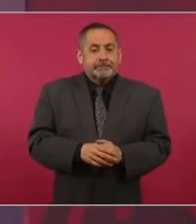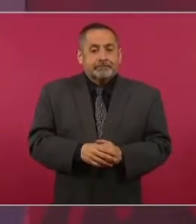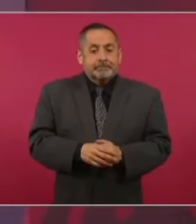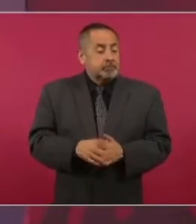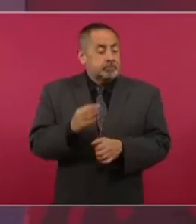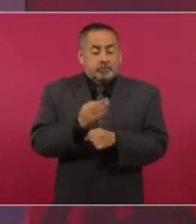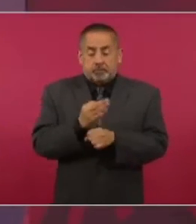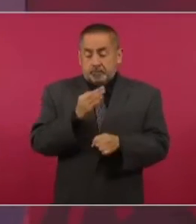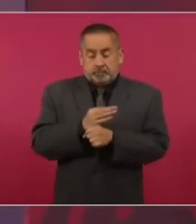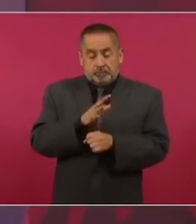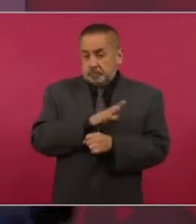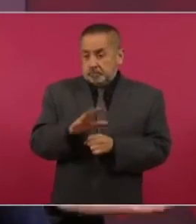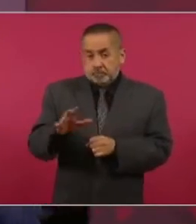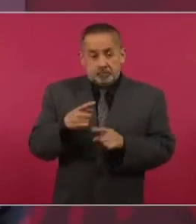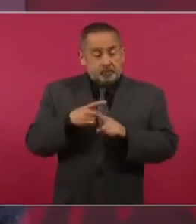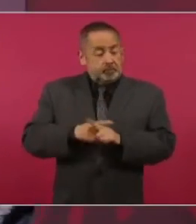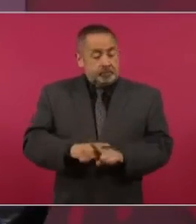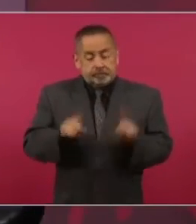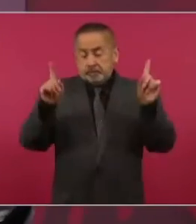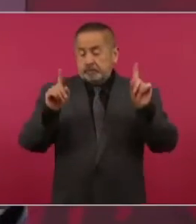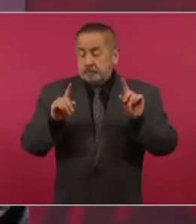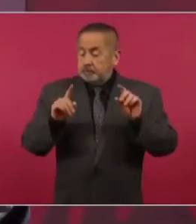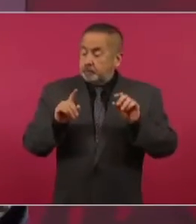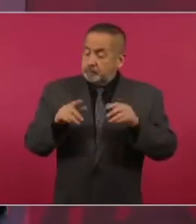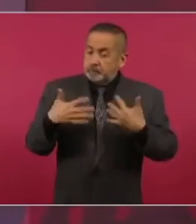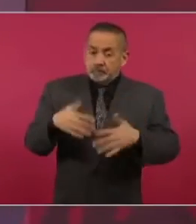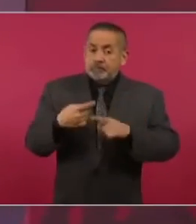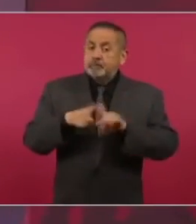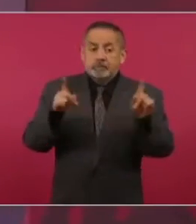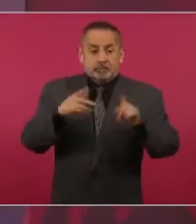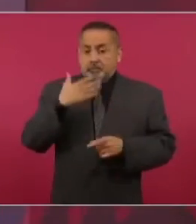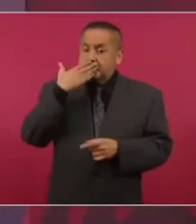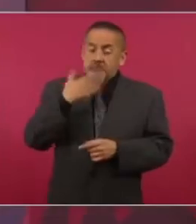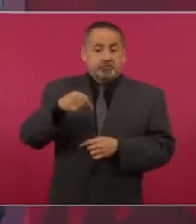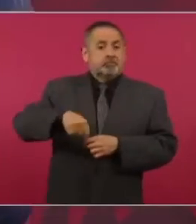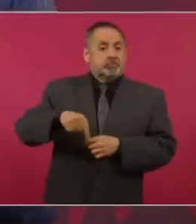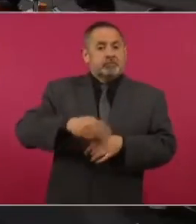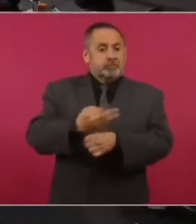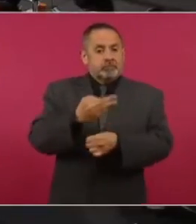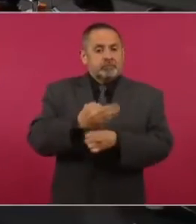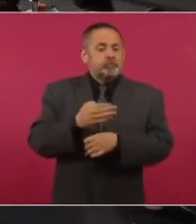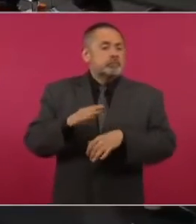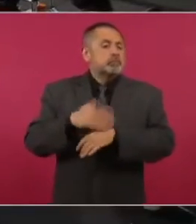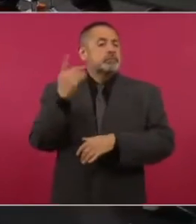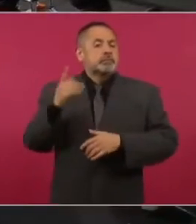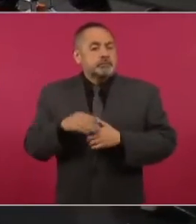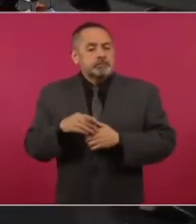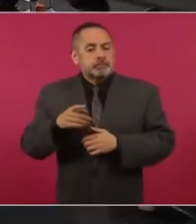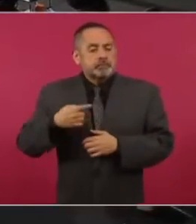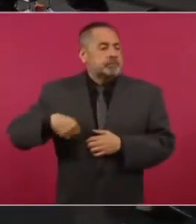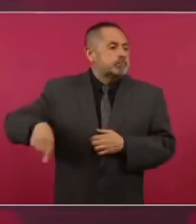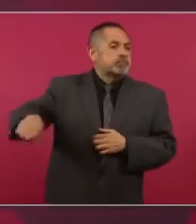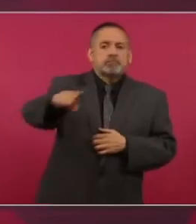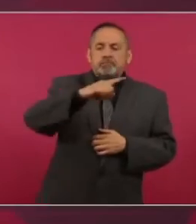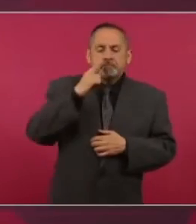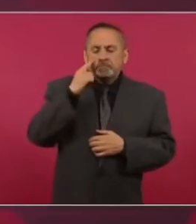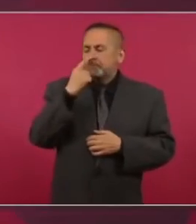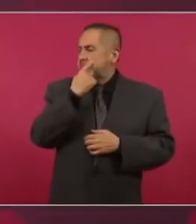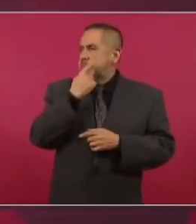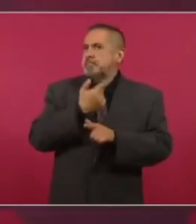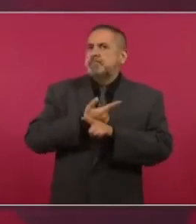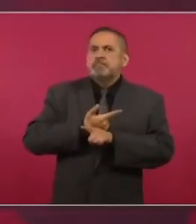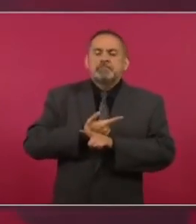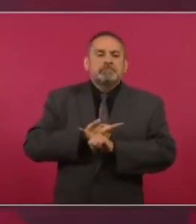estamos viviendo un momento extraordinario, ¿sí? Además, ¿por qué? Porque nos hace libres,